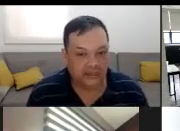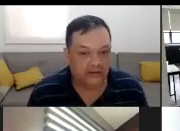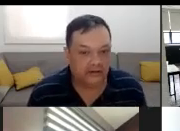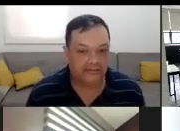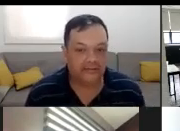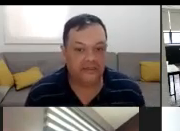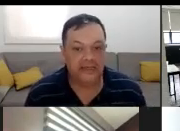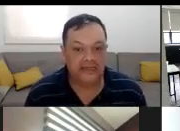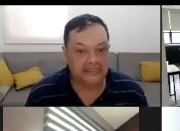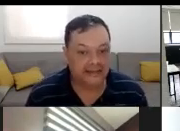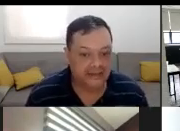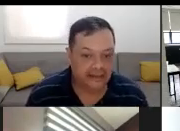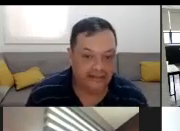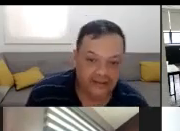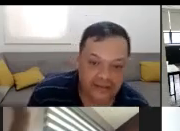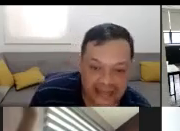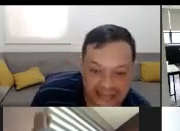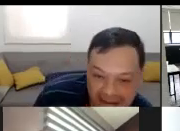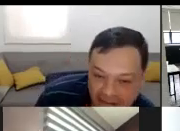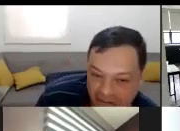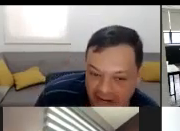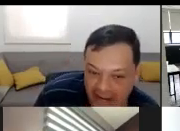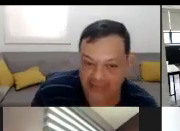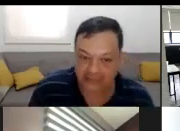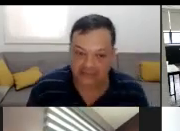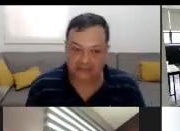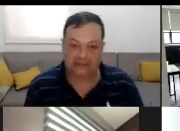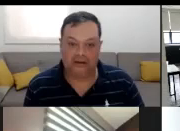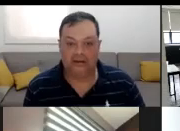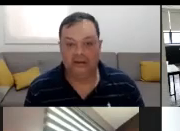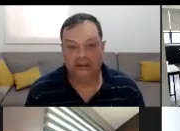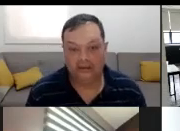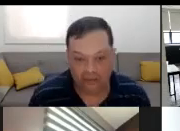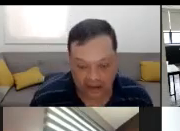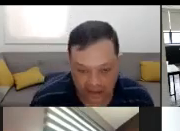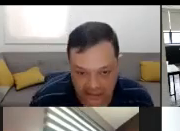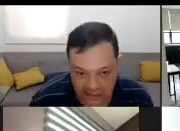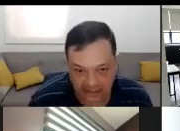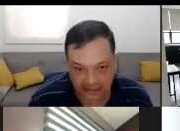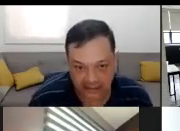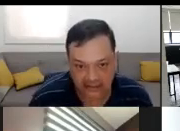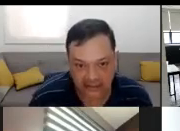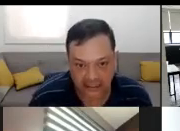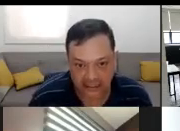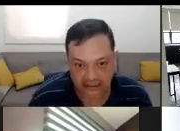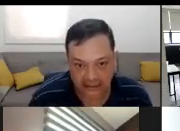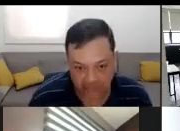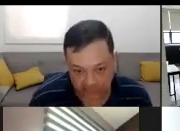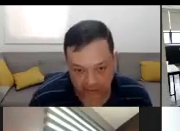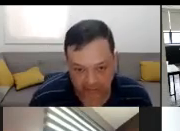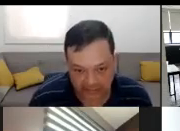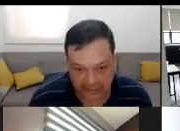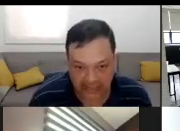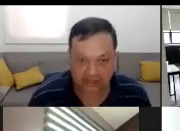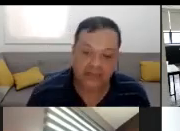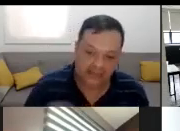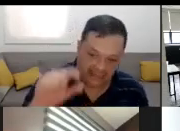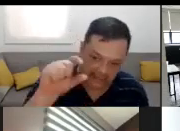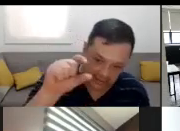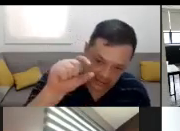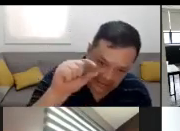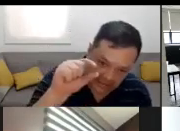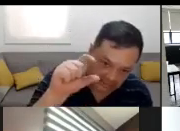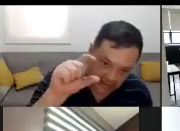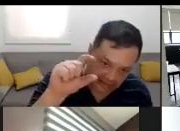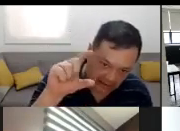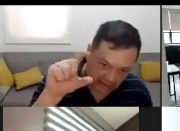300 kilogramos. Si estamos hablando ya de matorrajes o algo así, que es un poco más pesado,